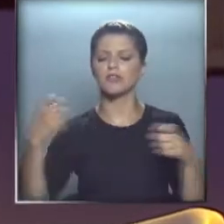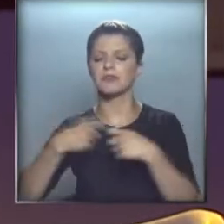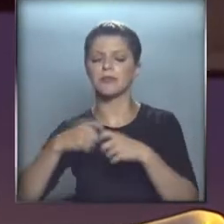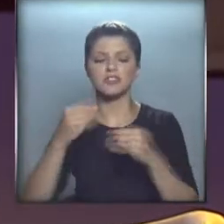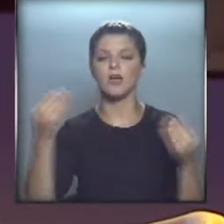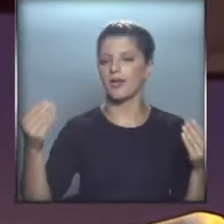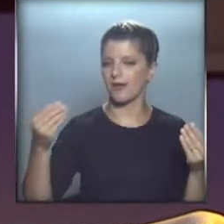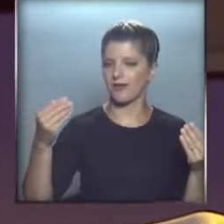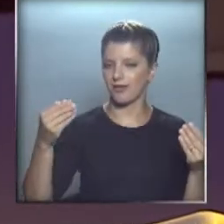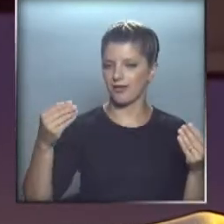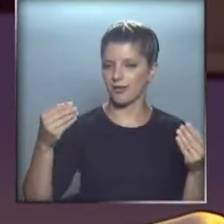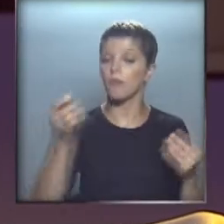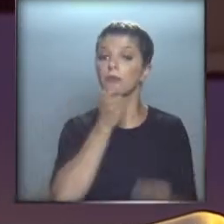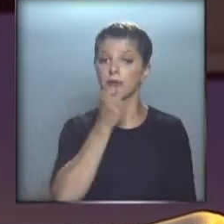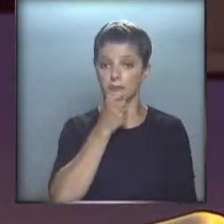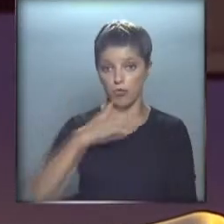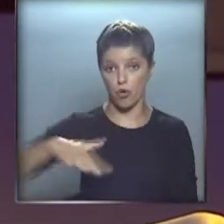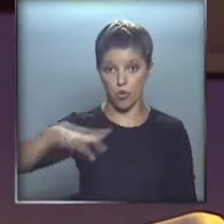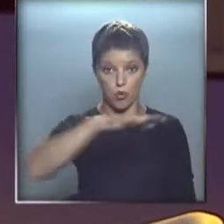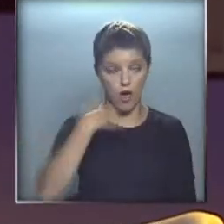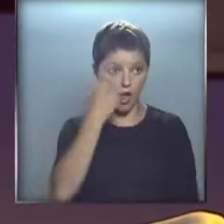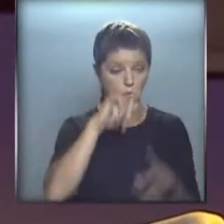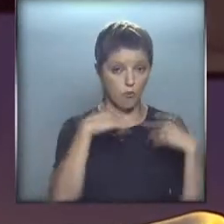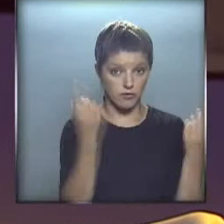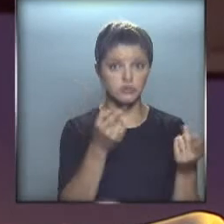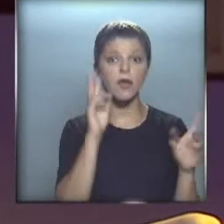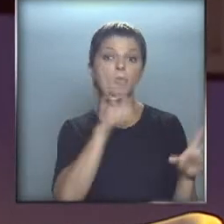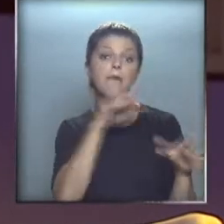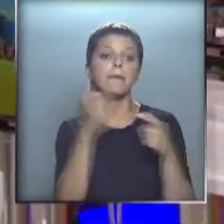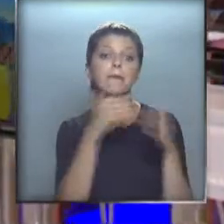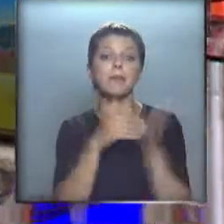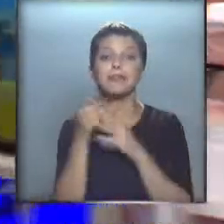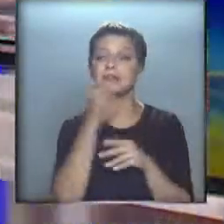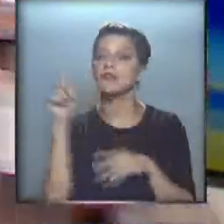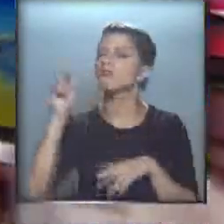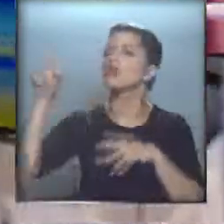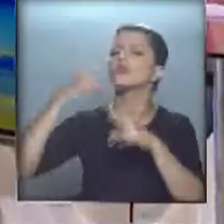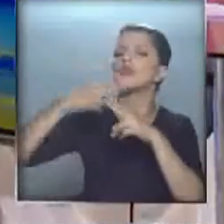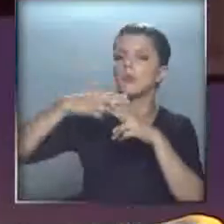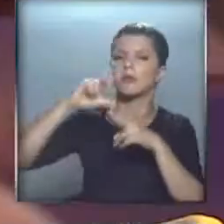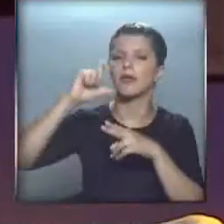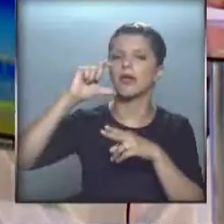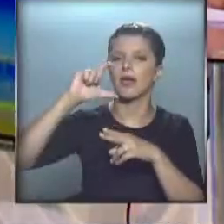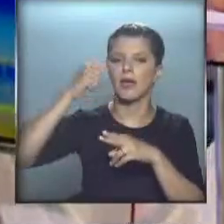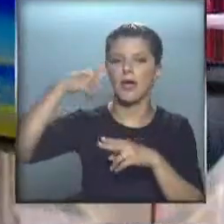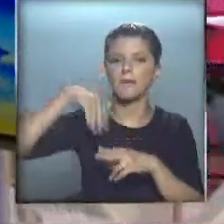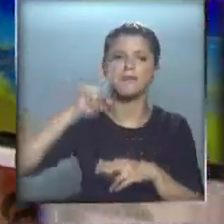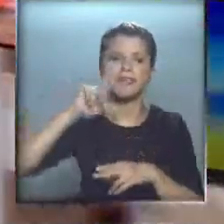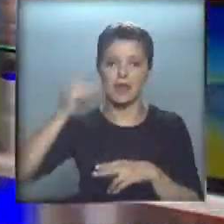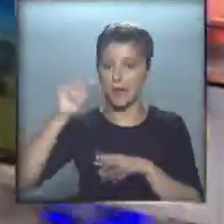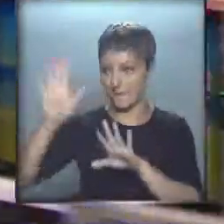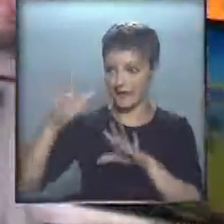Club Son, por ejemplo, San Miguel, es uno de los boliches que te discriminan por entrar con zapatillas. ¿Cuál es tu nombre? Camila. Camila, vamos a ir un corte y